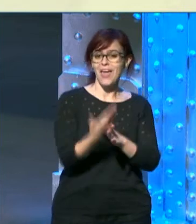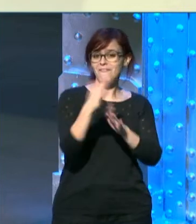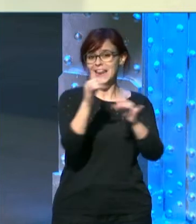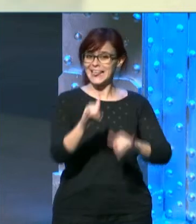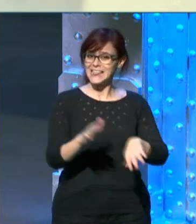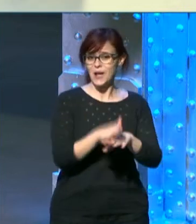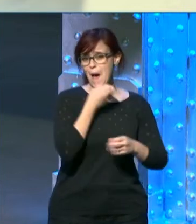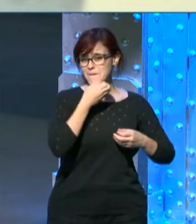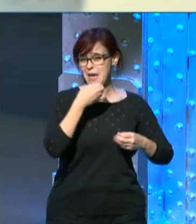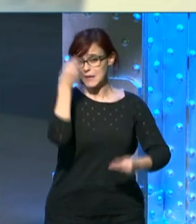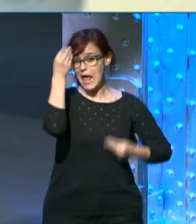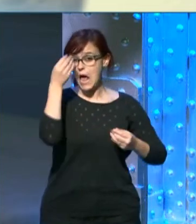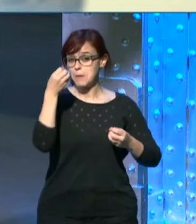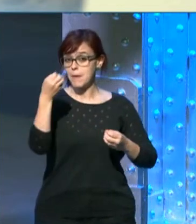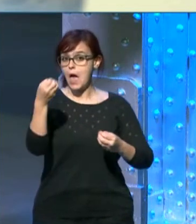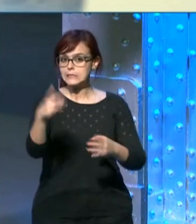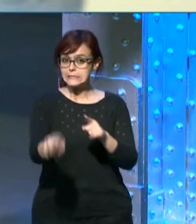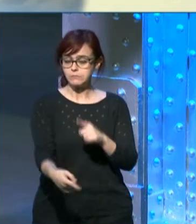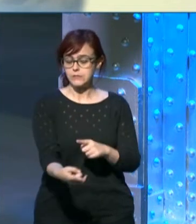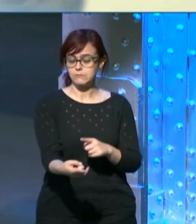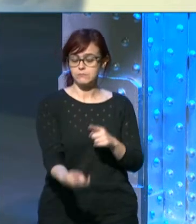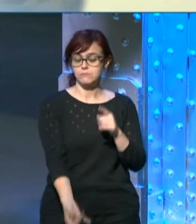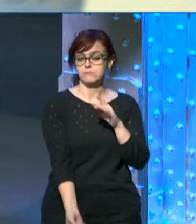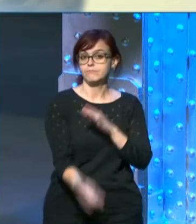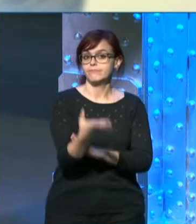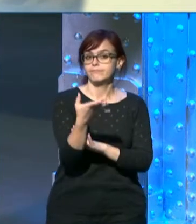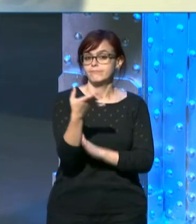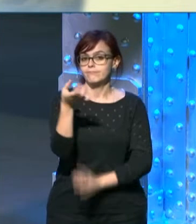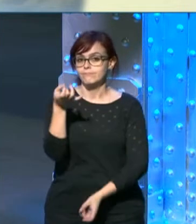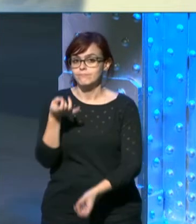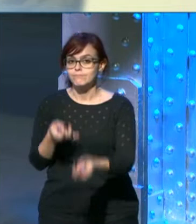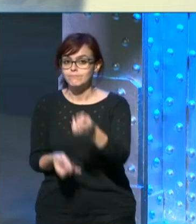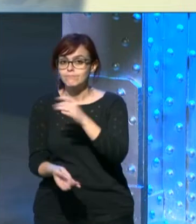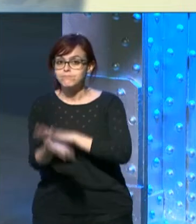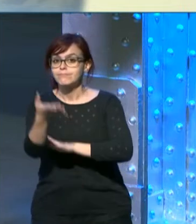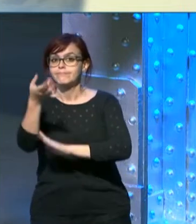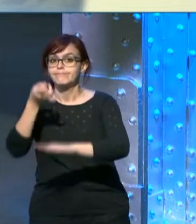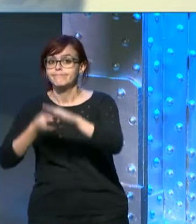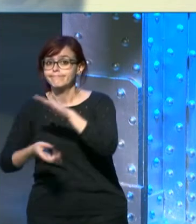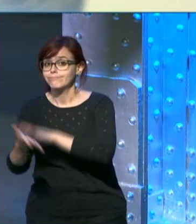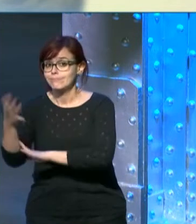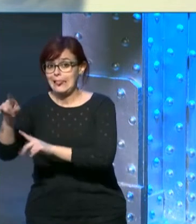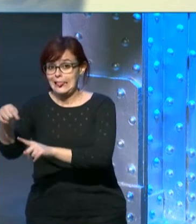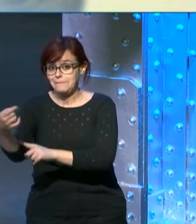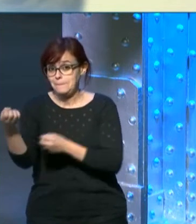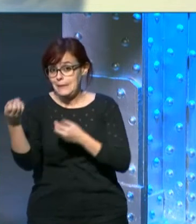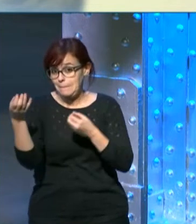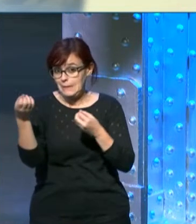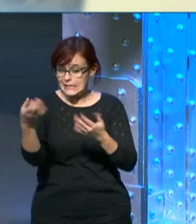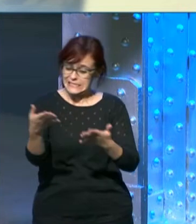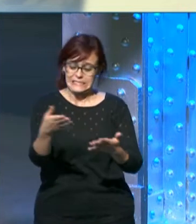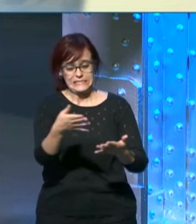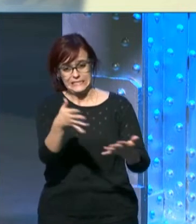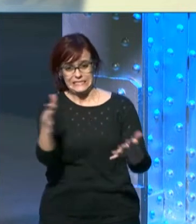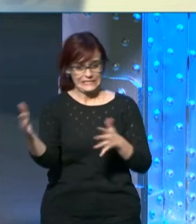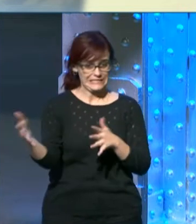maravilloso. Pero pasan muchas cosas, siempre pasan cosas. Nunca las cosas funcionan alguna vez como esperamos